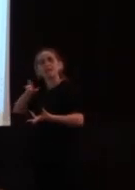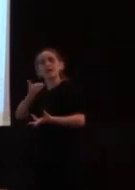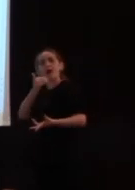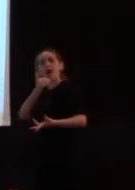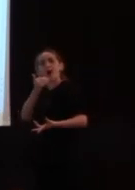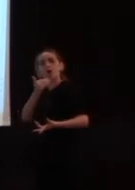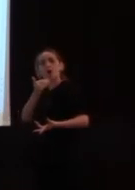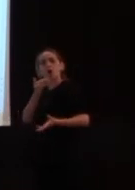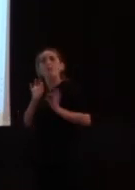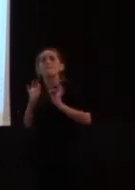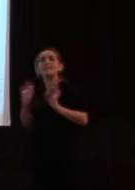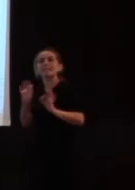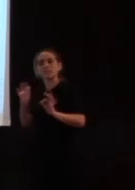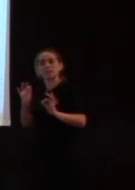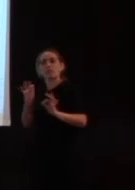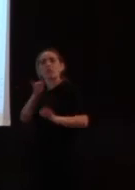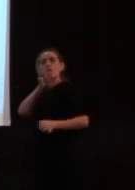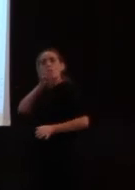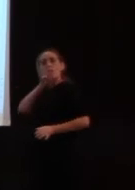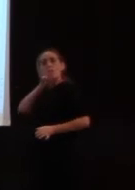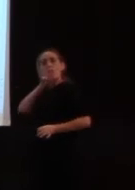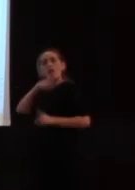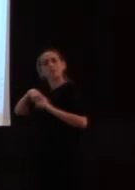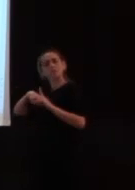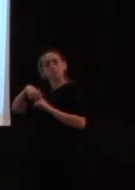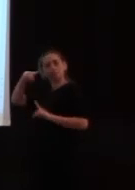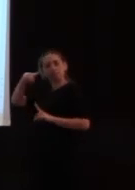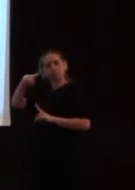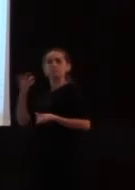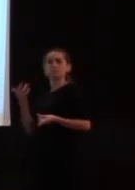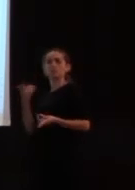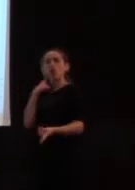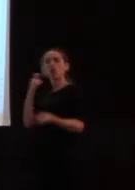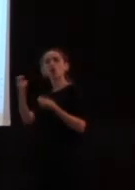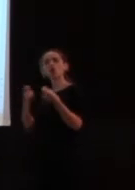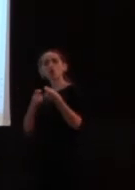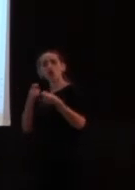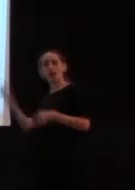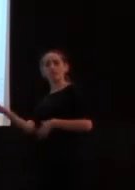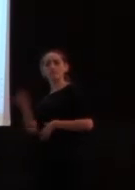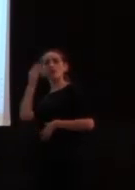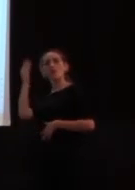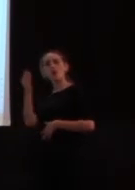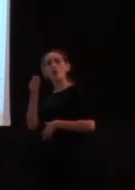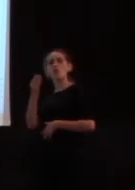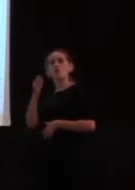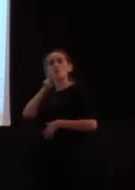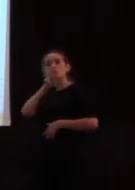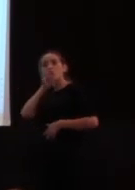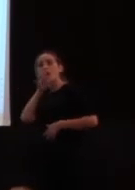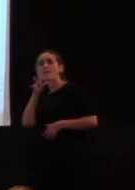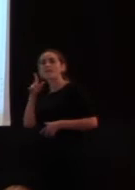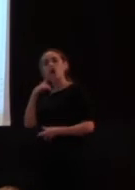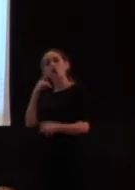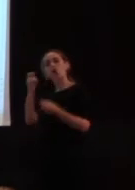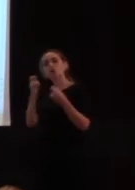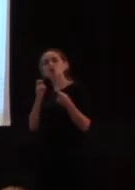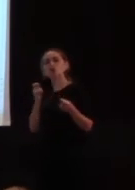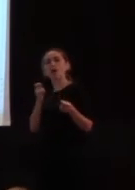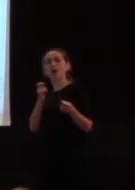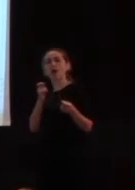superior, ¿no? Y por tanto, controlar mejor cuando hablan, controlar mejor cuando tienen que callar, ¿eh? Por